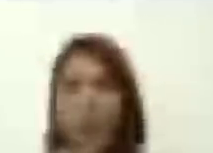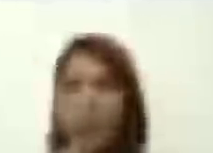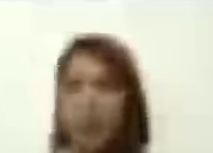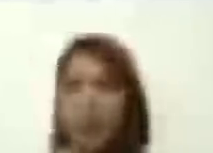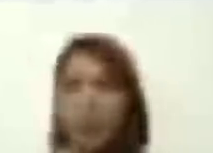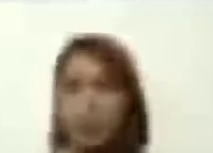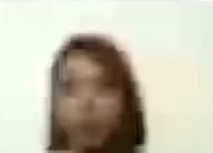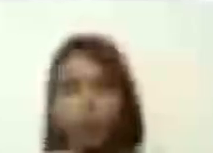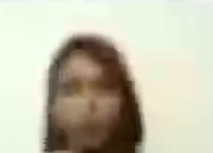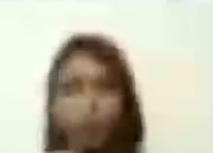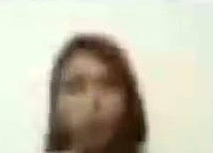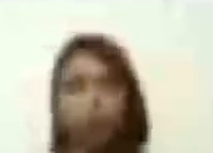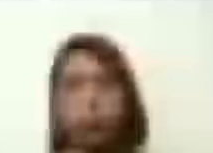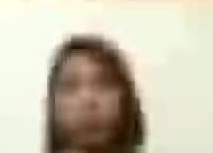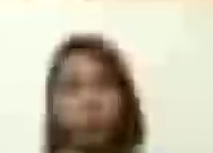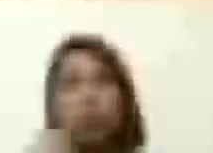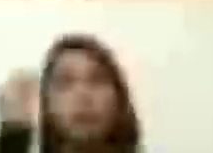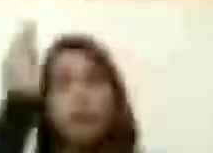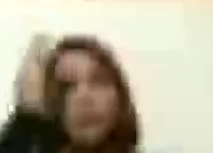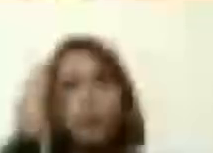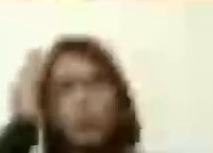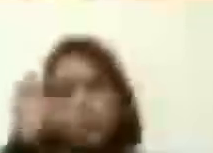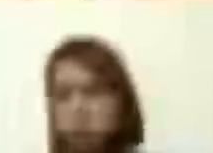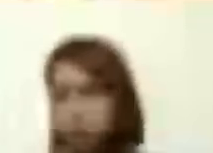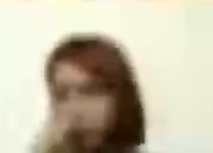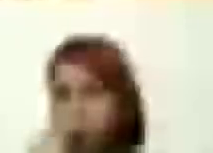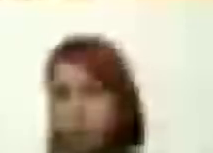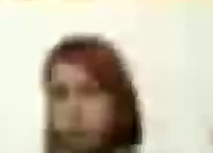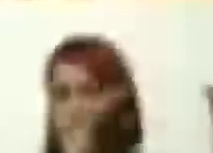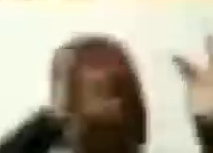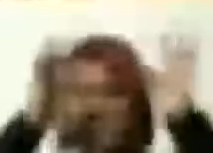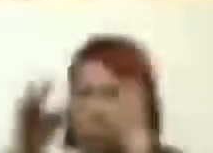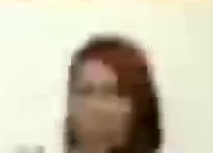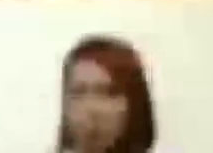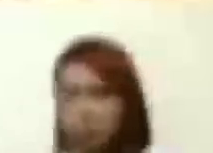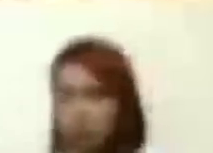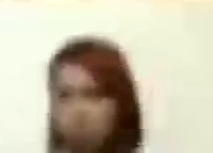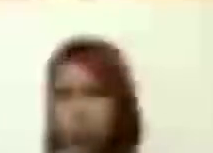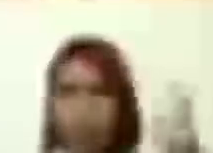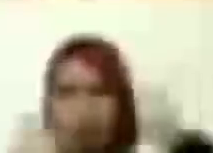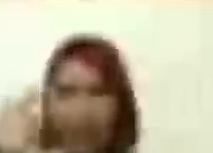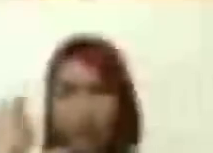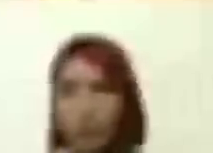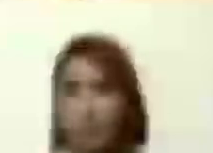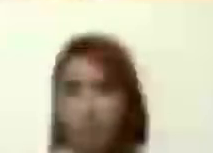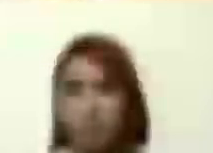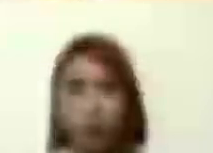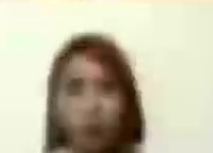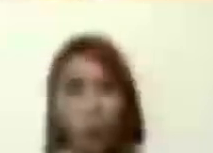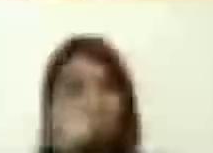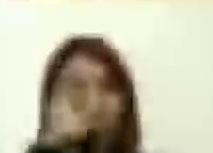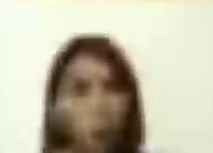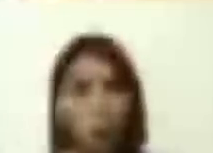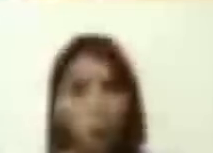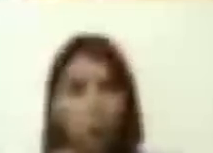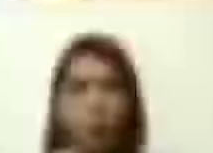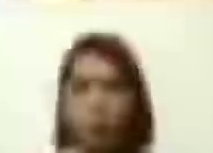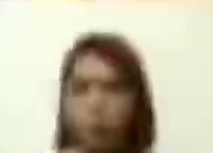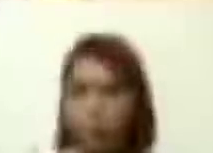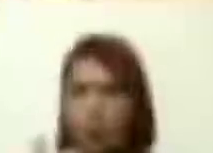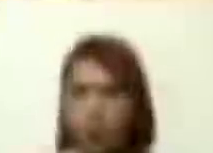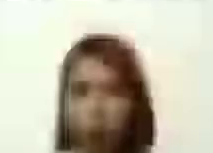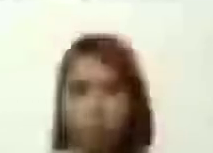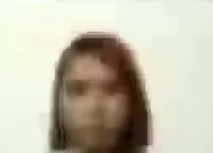impacto. Presupuesto 2022 va a ser 13 mil millones de dólares. Y la pregunta que yo hago, porque